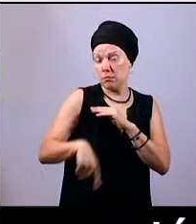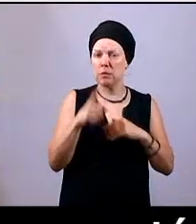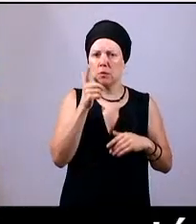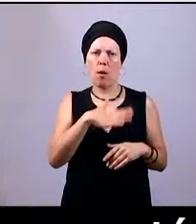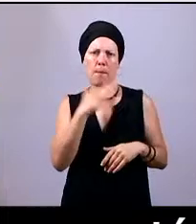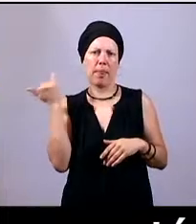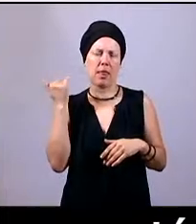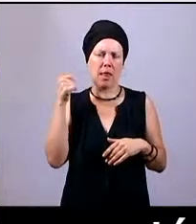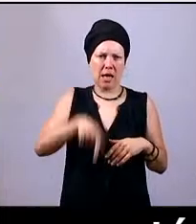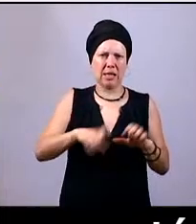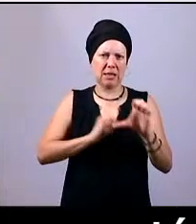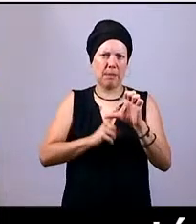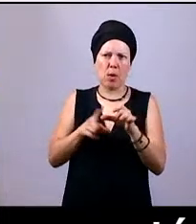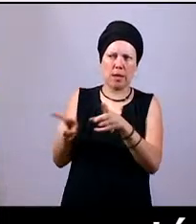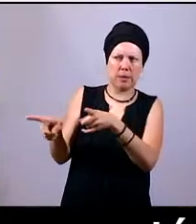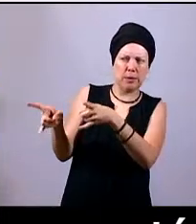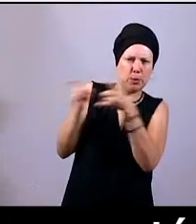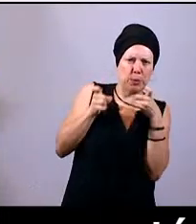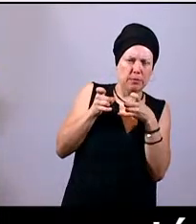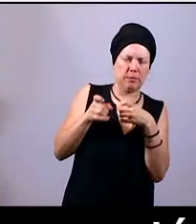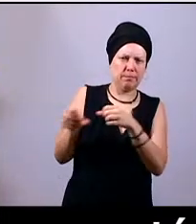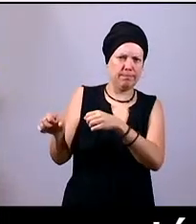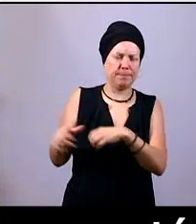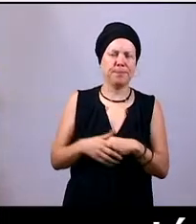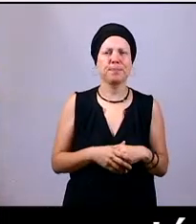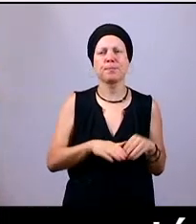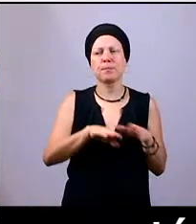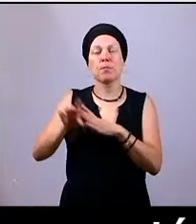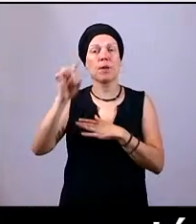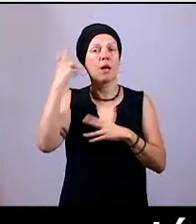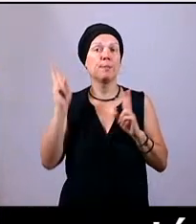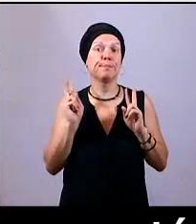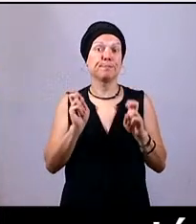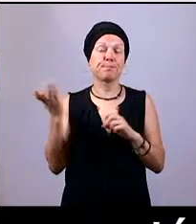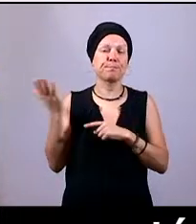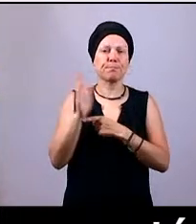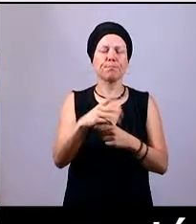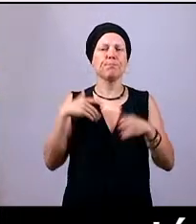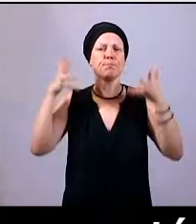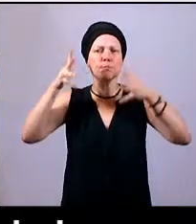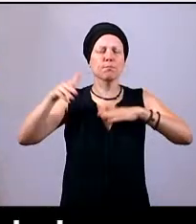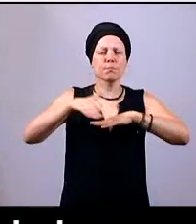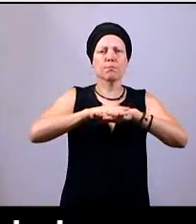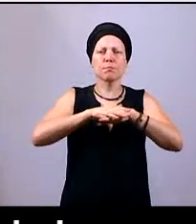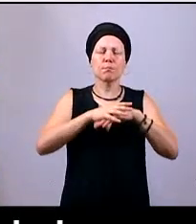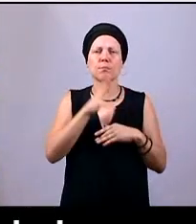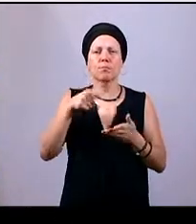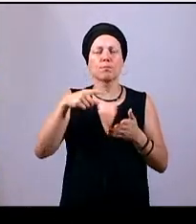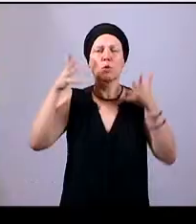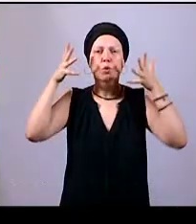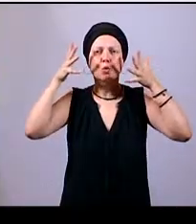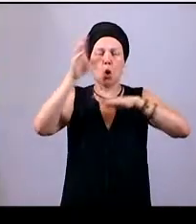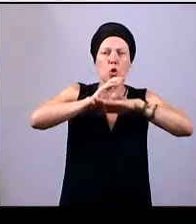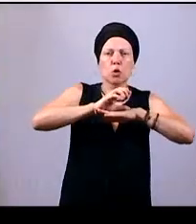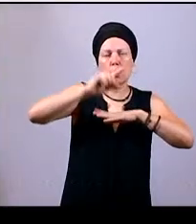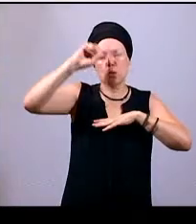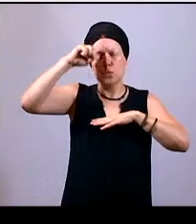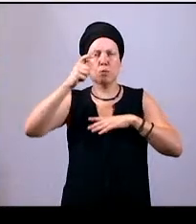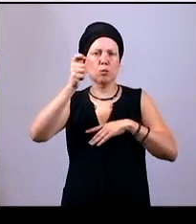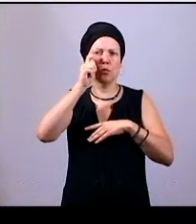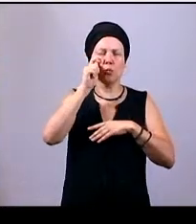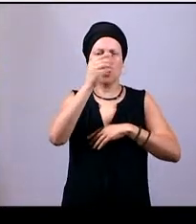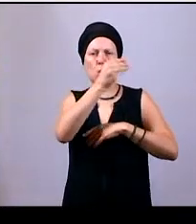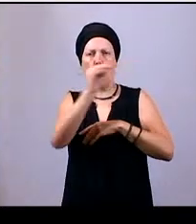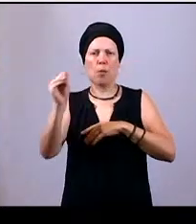Extremadura. Y vamos con otras 2 iniciativas traídas a Consejo de Gobierno por parte de la Consejería de Cultura, Turismo, Jóvenes